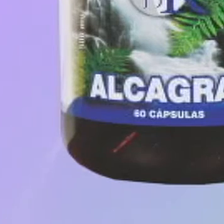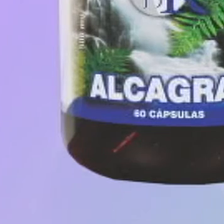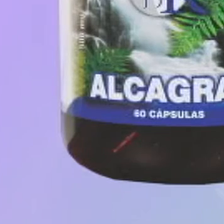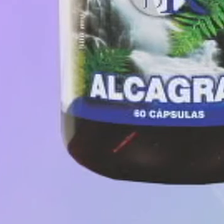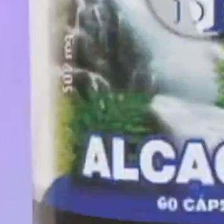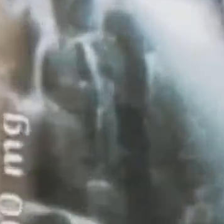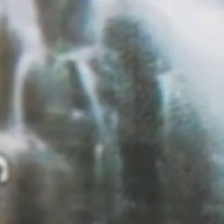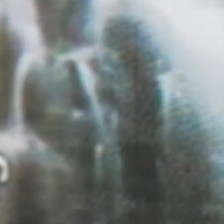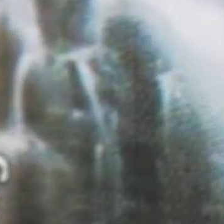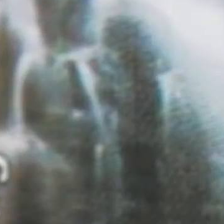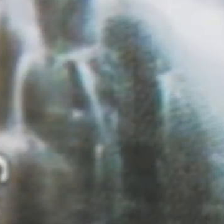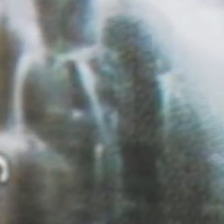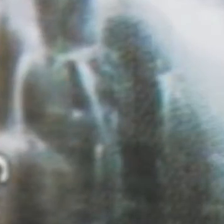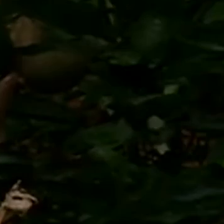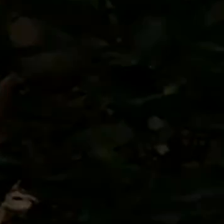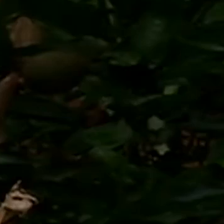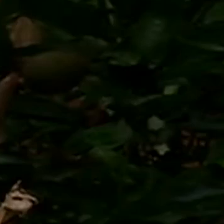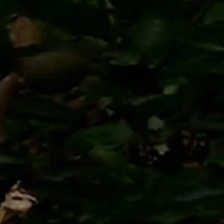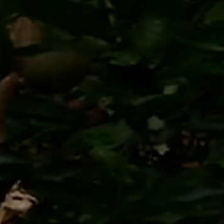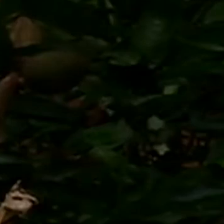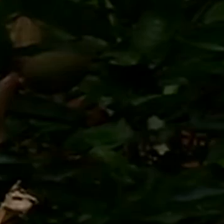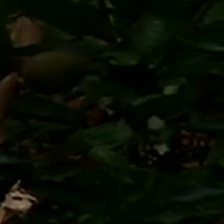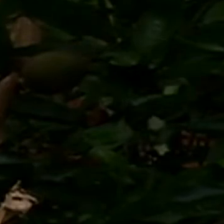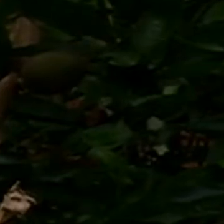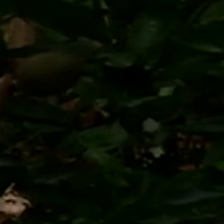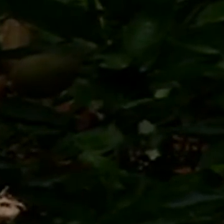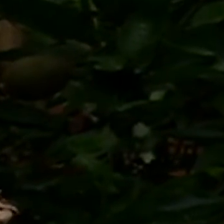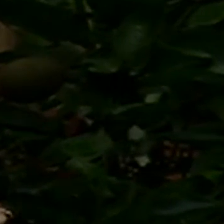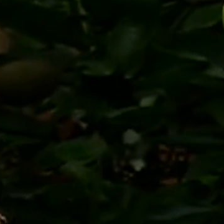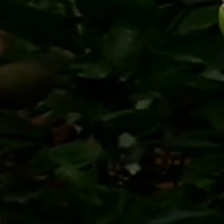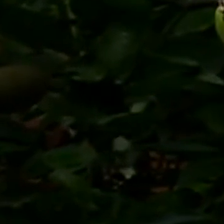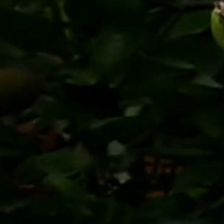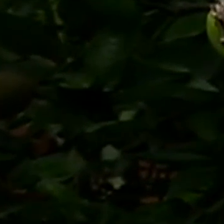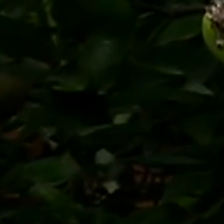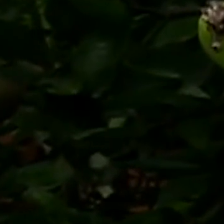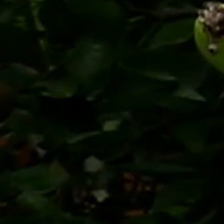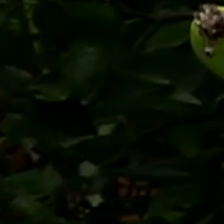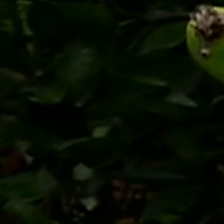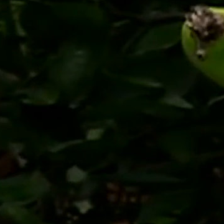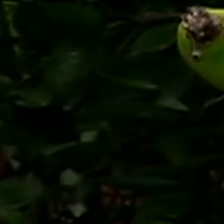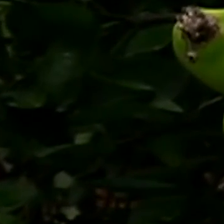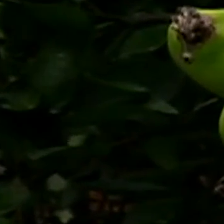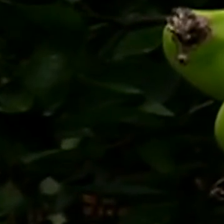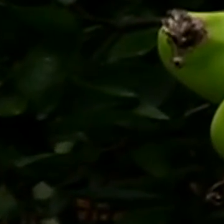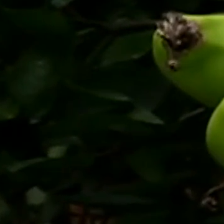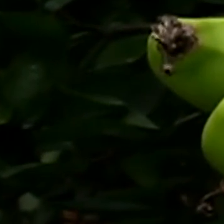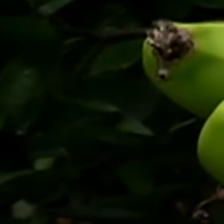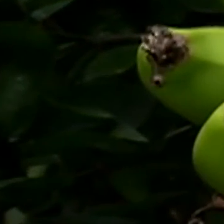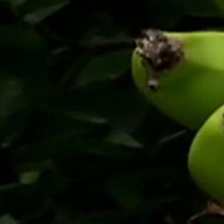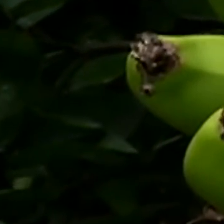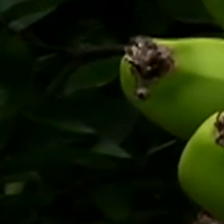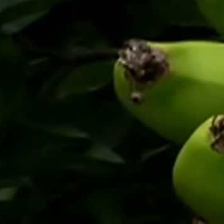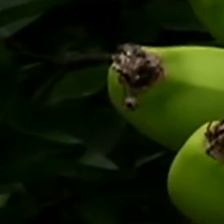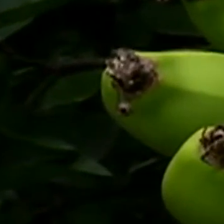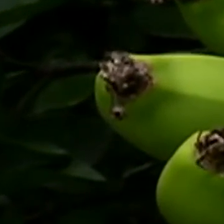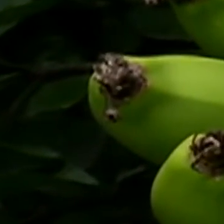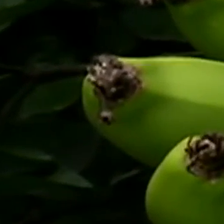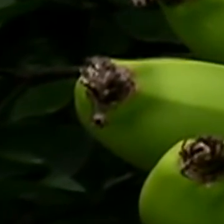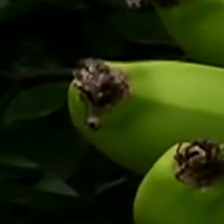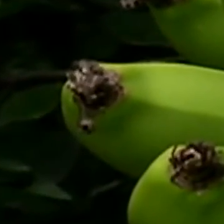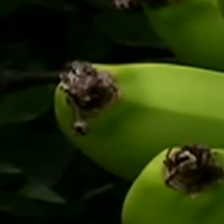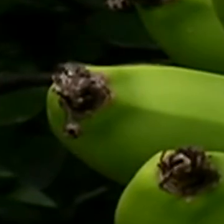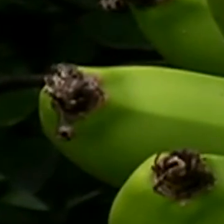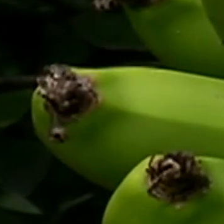de Medicamentos Dr. Rojas. Transformamos los nutrientes de la naturaleza en el complemento ideal para la